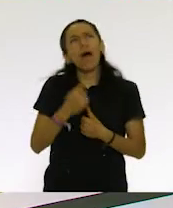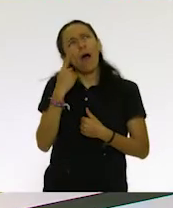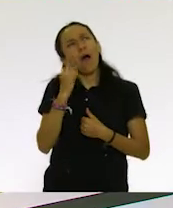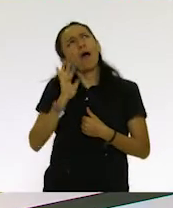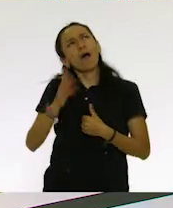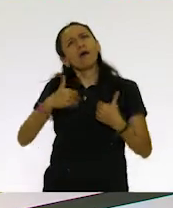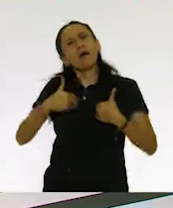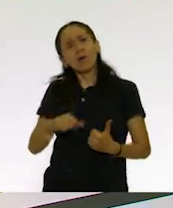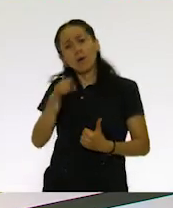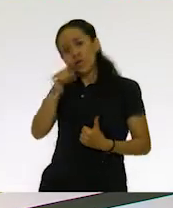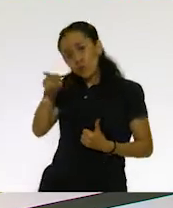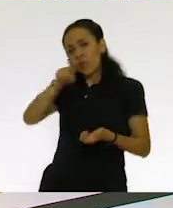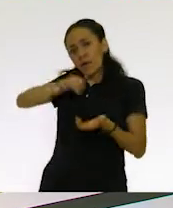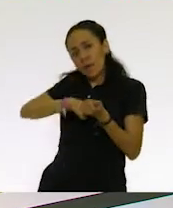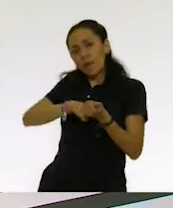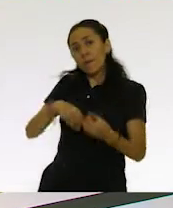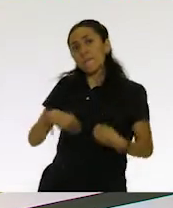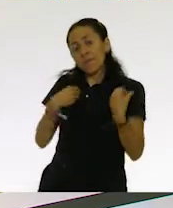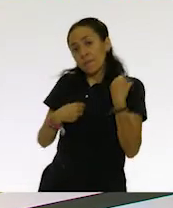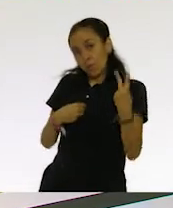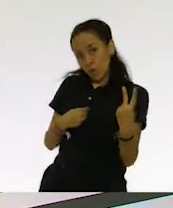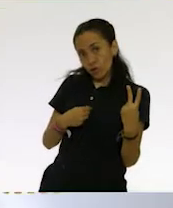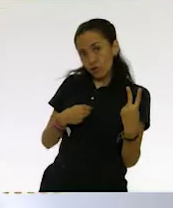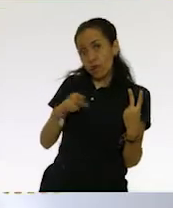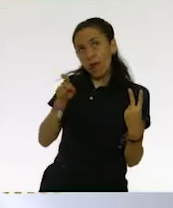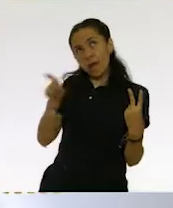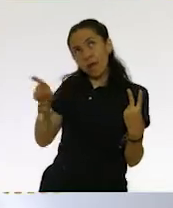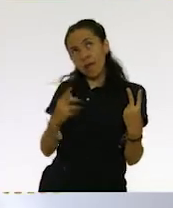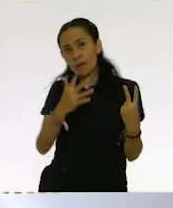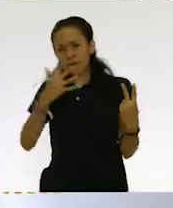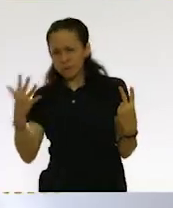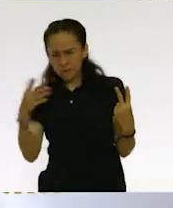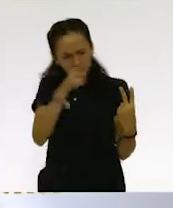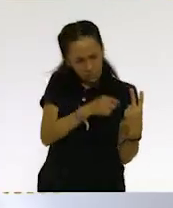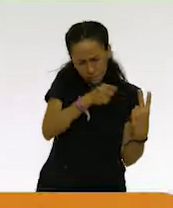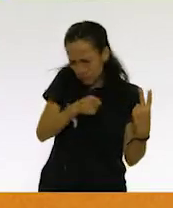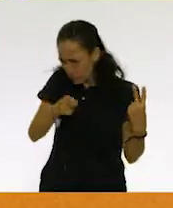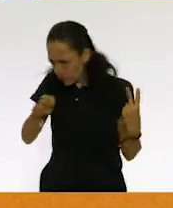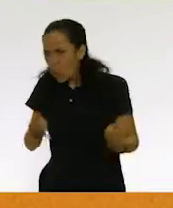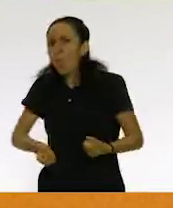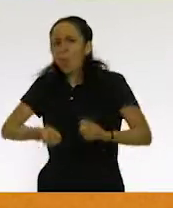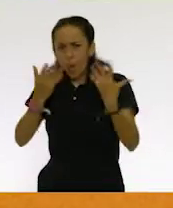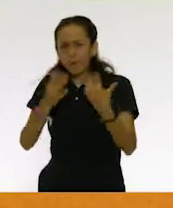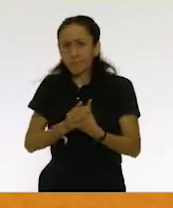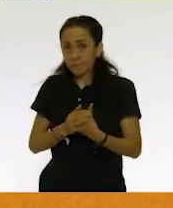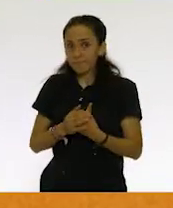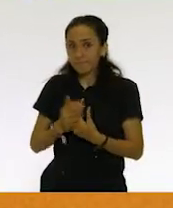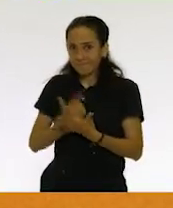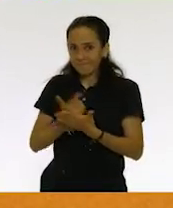5, hay que contar cuántos pisos son, ¿te parece? Sí. Entonces, tenemos aquí...